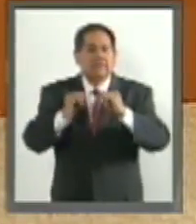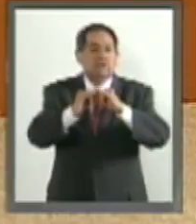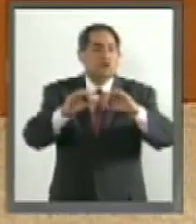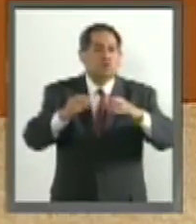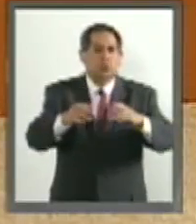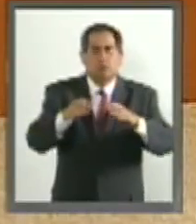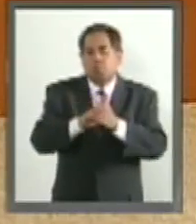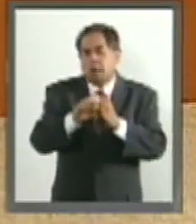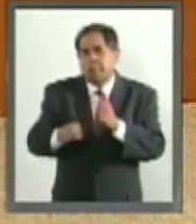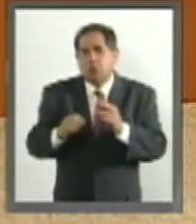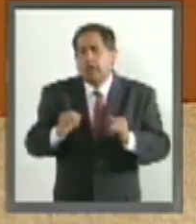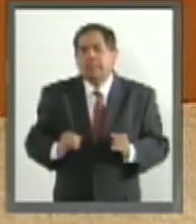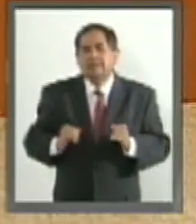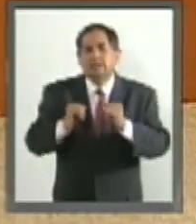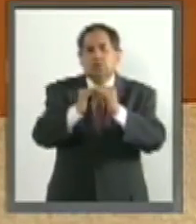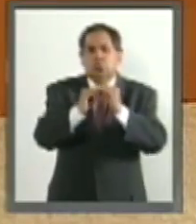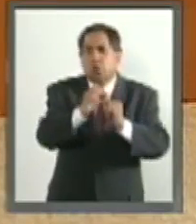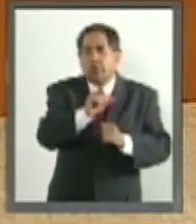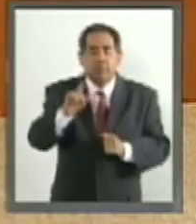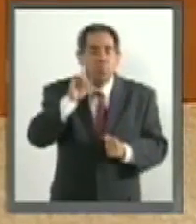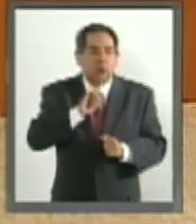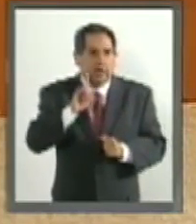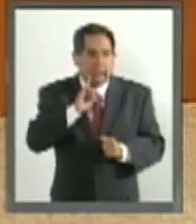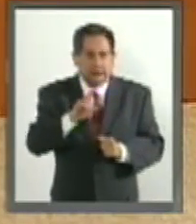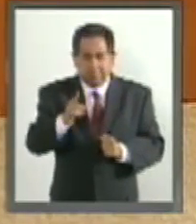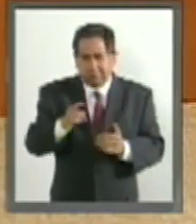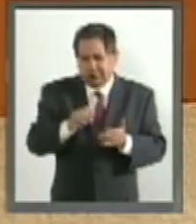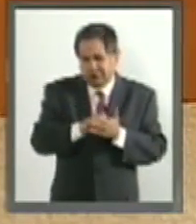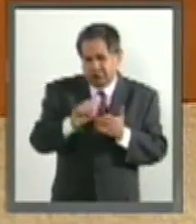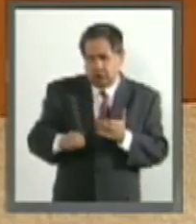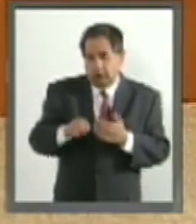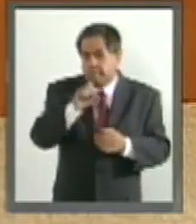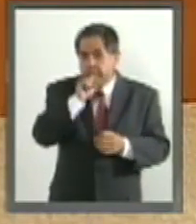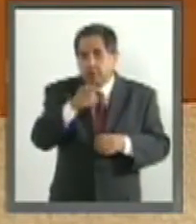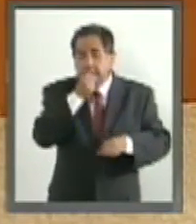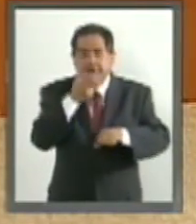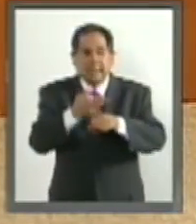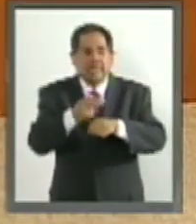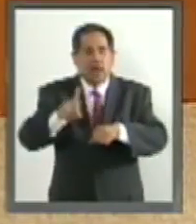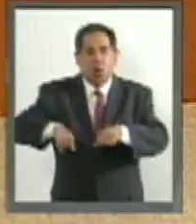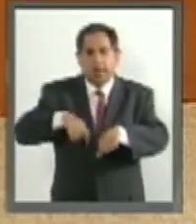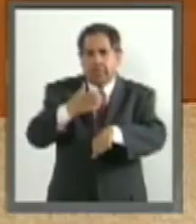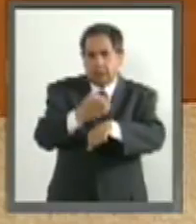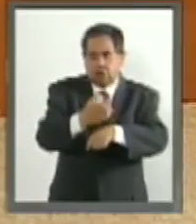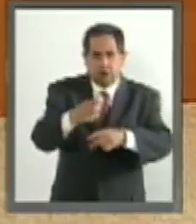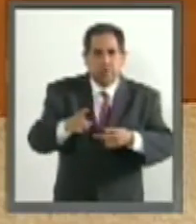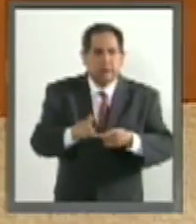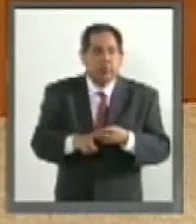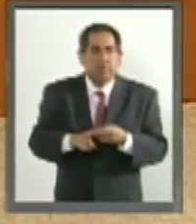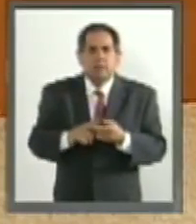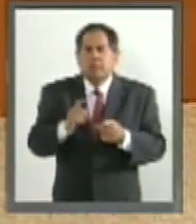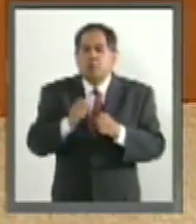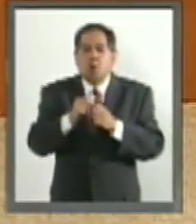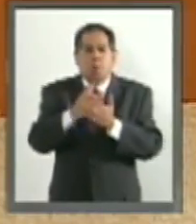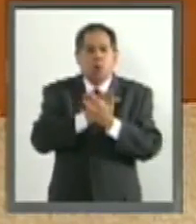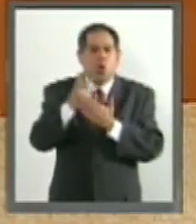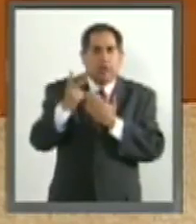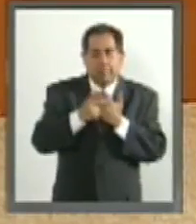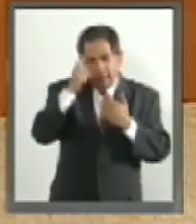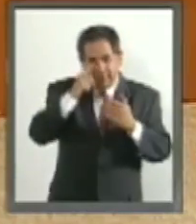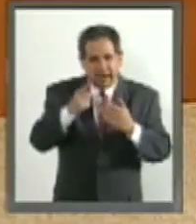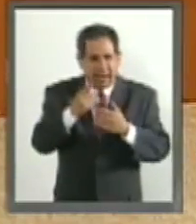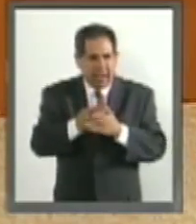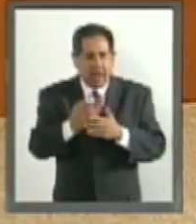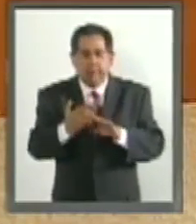como el instituto de las mujeres como la propia secretaria de gobernacion con su programa integral para